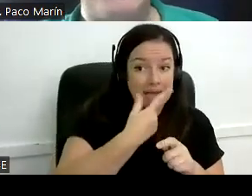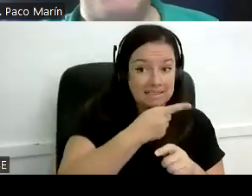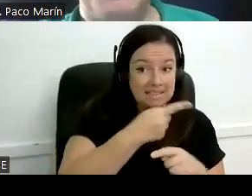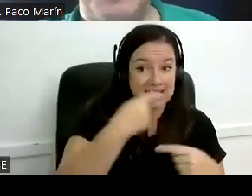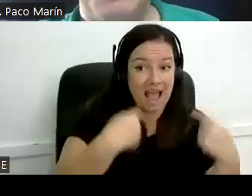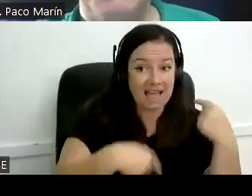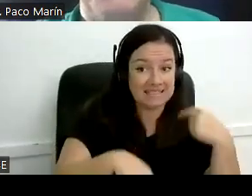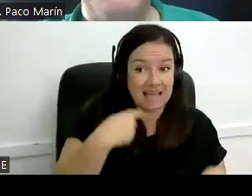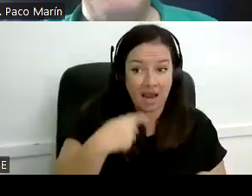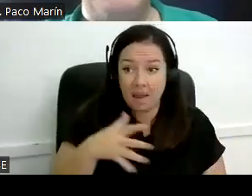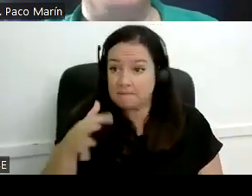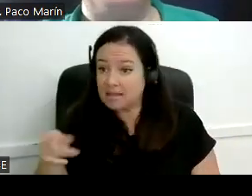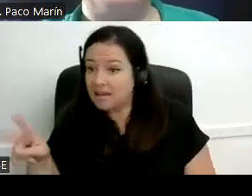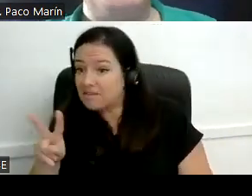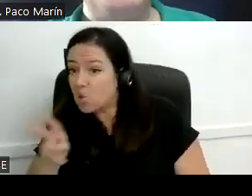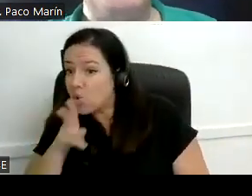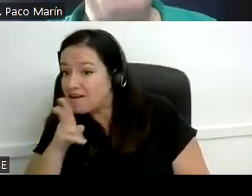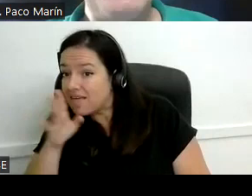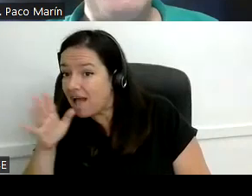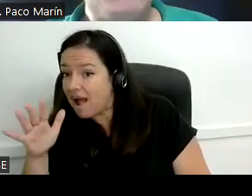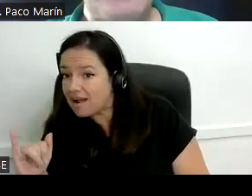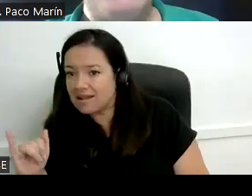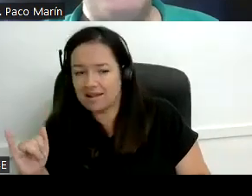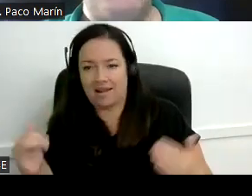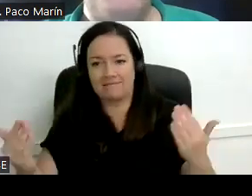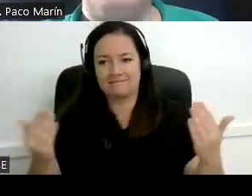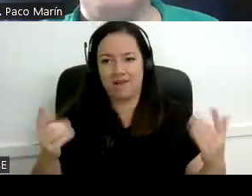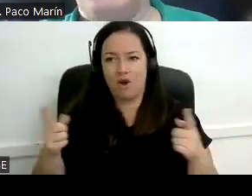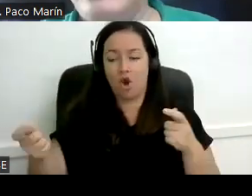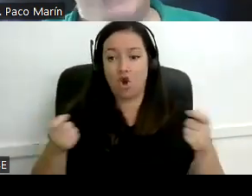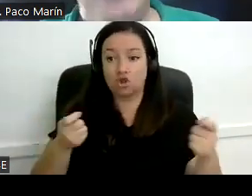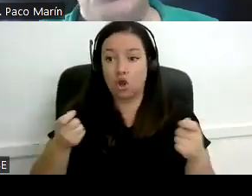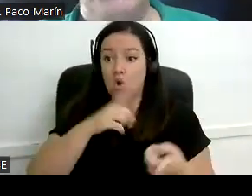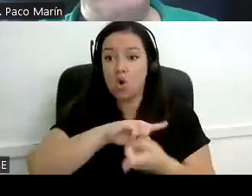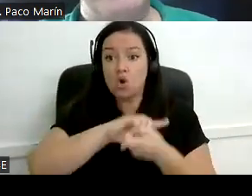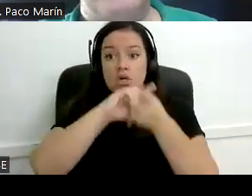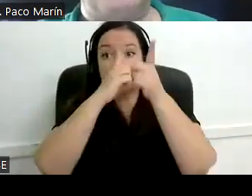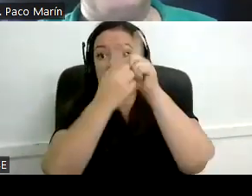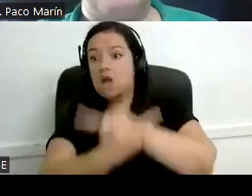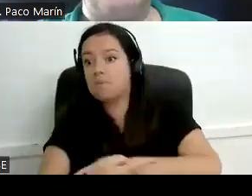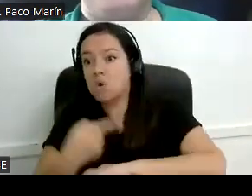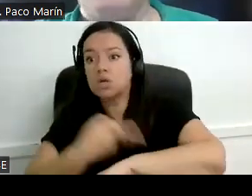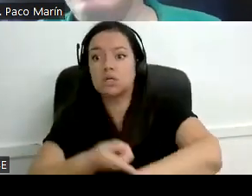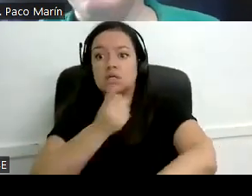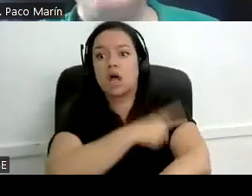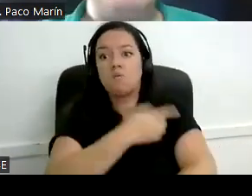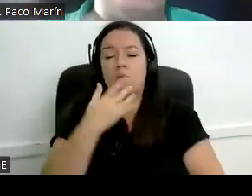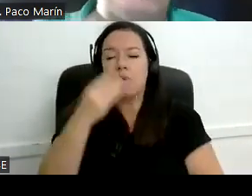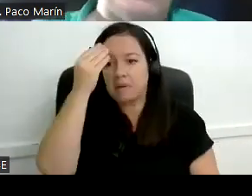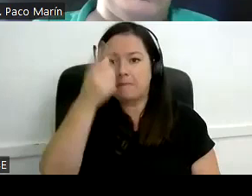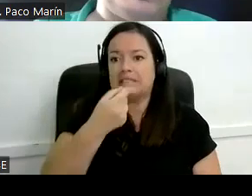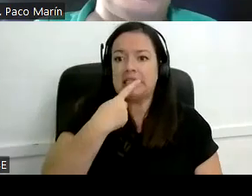está tomando verdura verde. Entonces, siempre que no haya un cambio drástico, es decir, que no tome un día